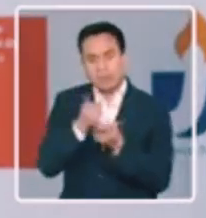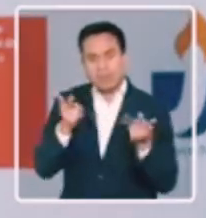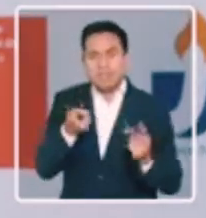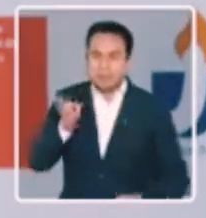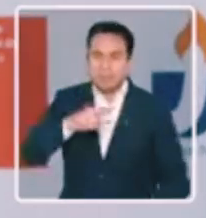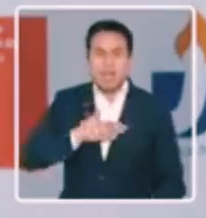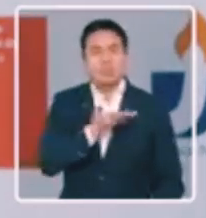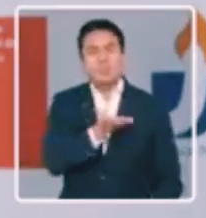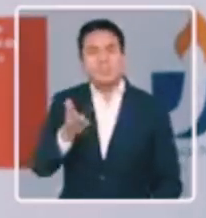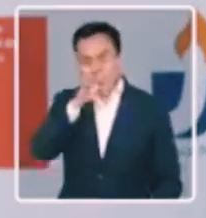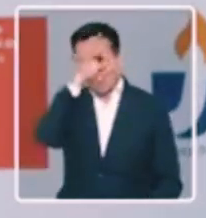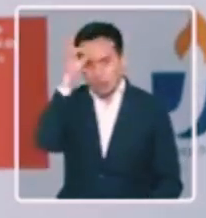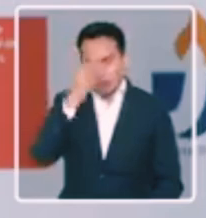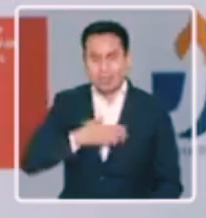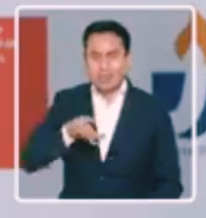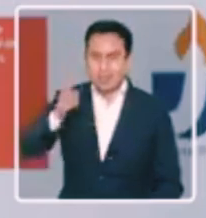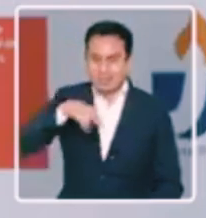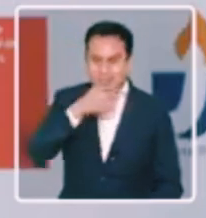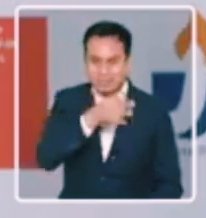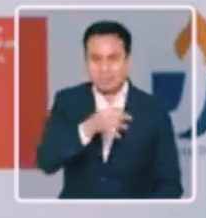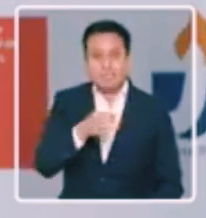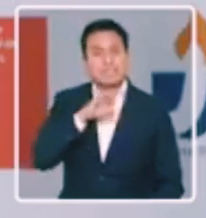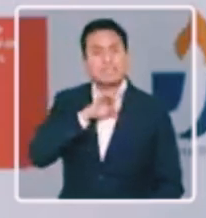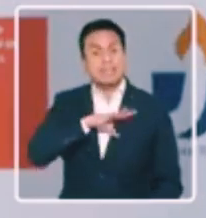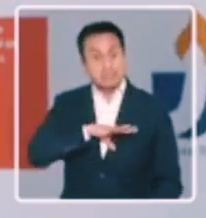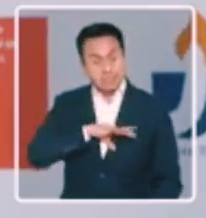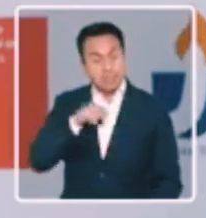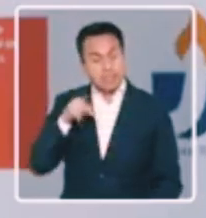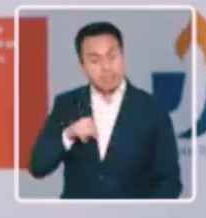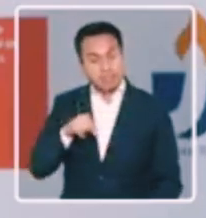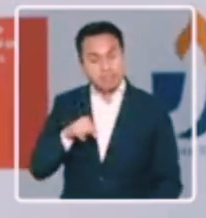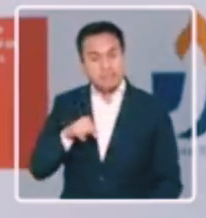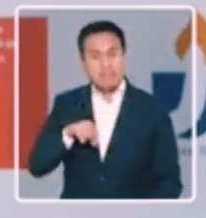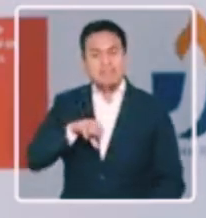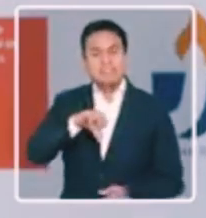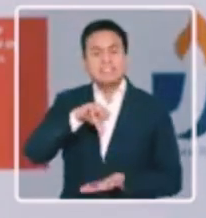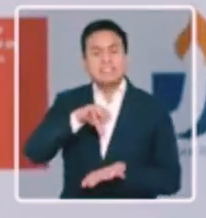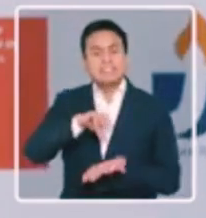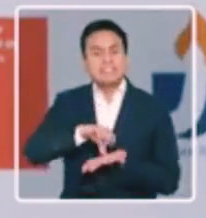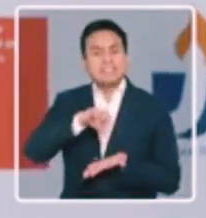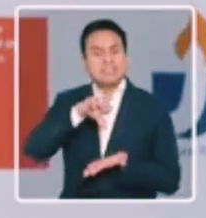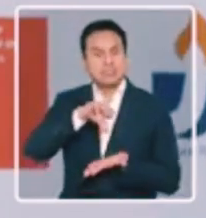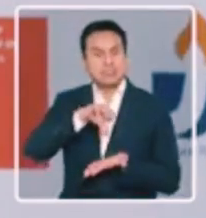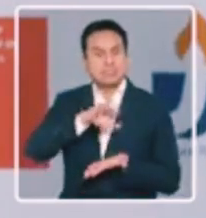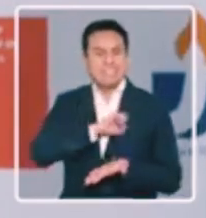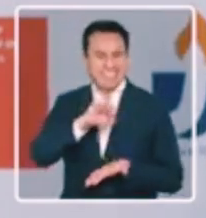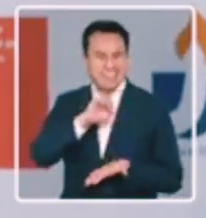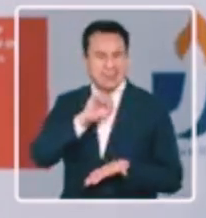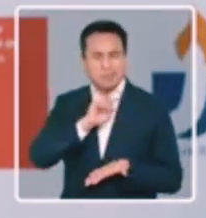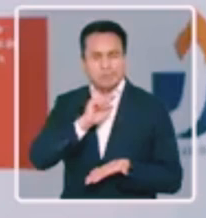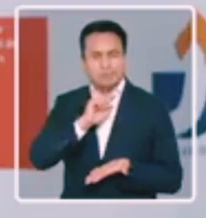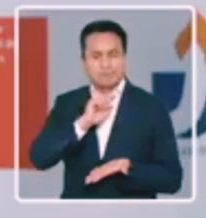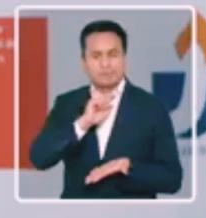los quiero repetir a ustedes Acá en temuco en chile en el centro en